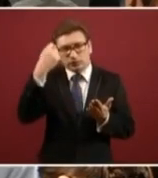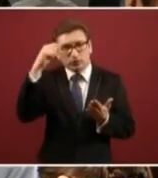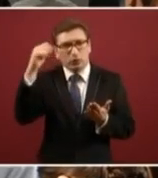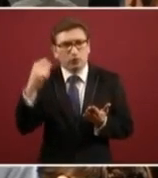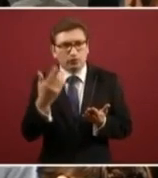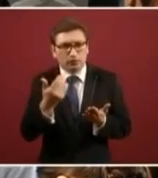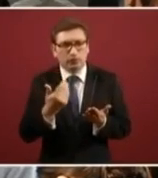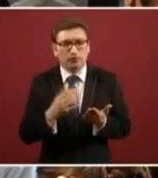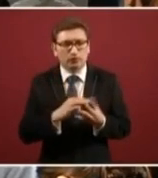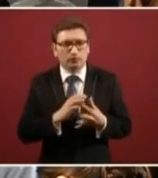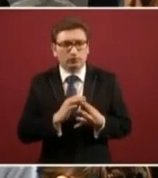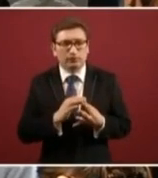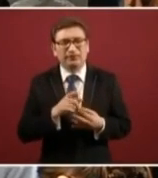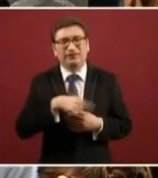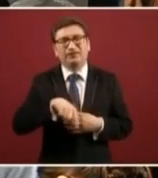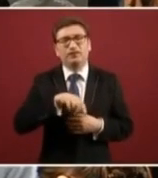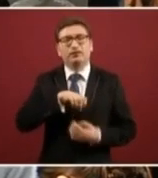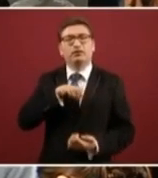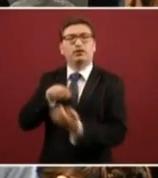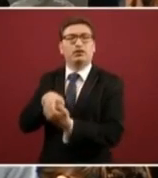Engañaron vilmente